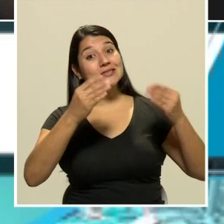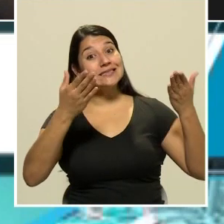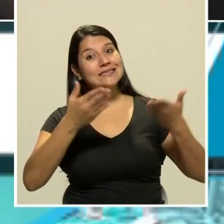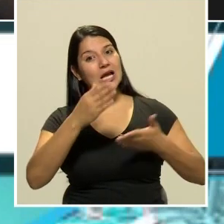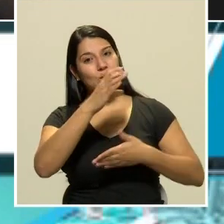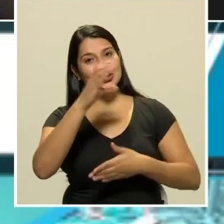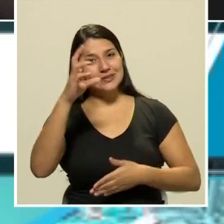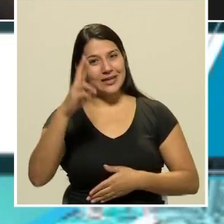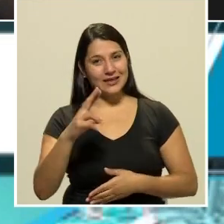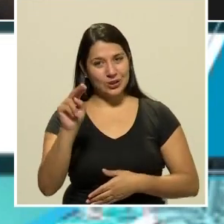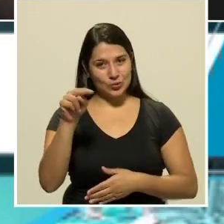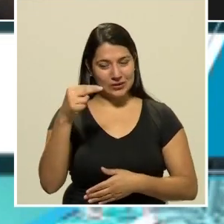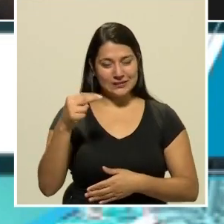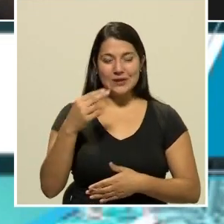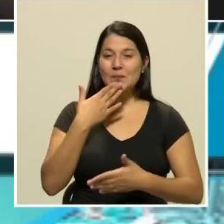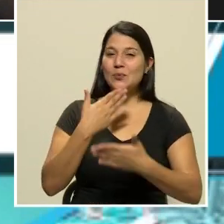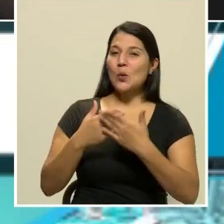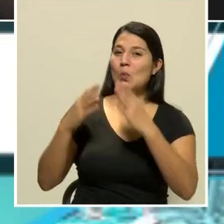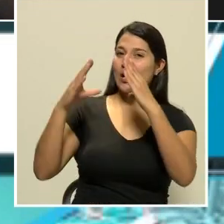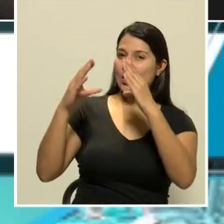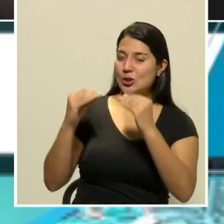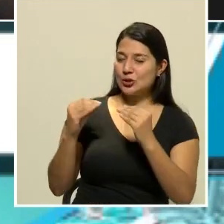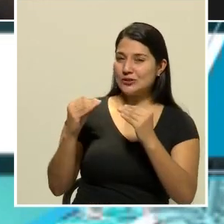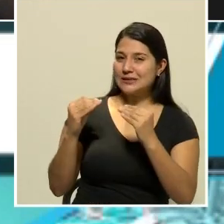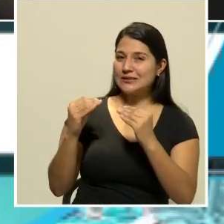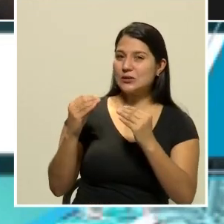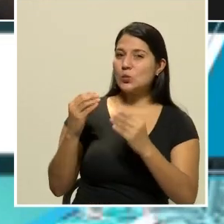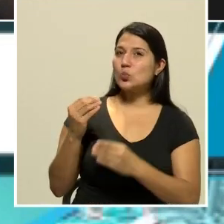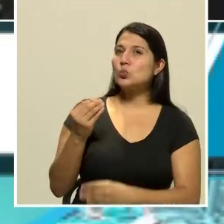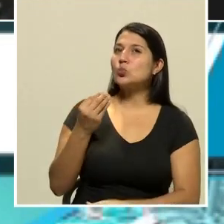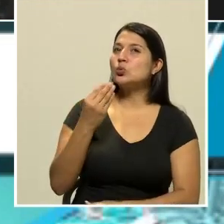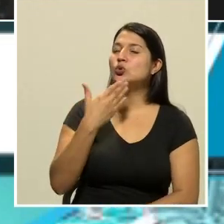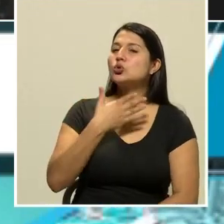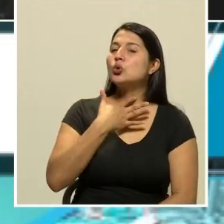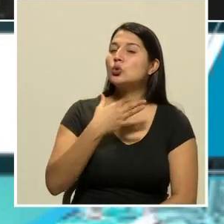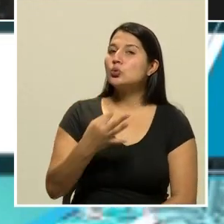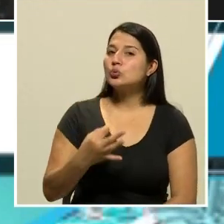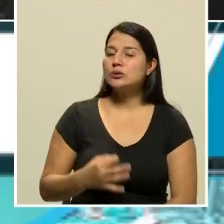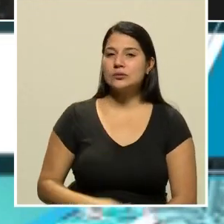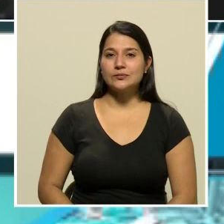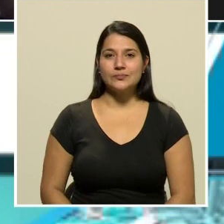Noticias. Buenas noches, mucho gusto